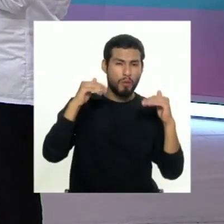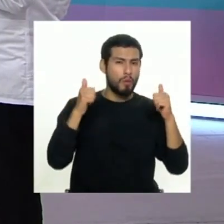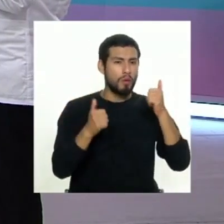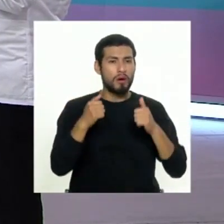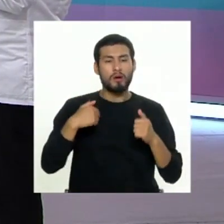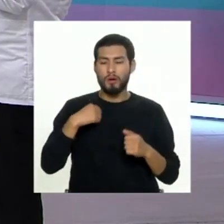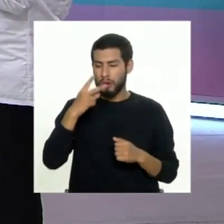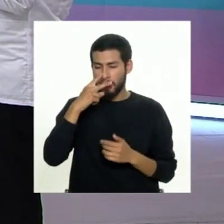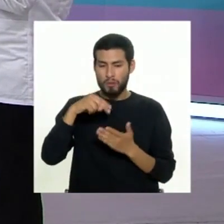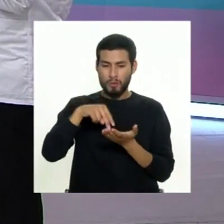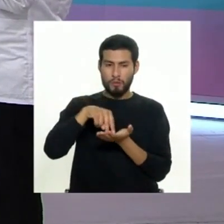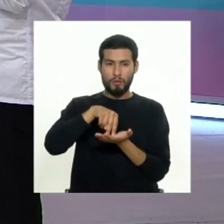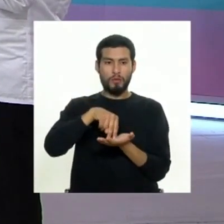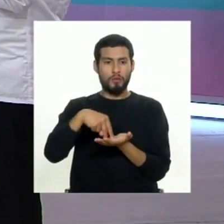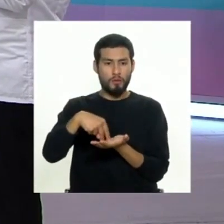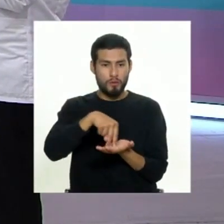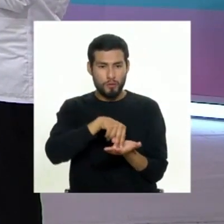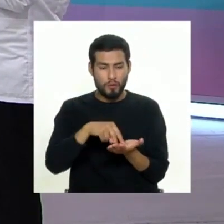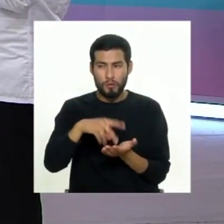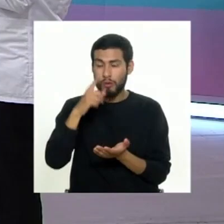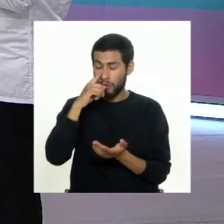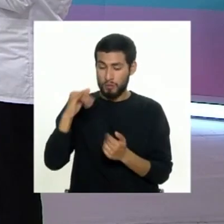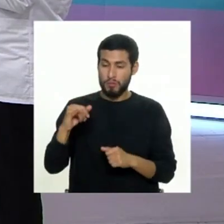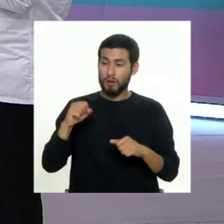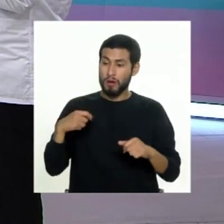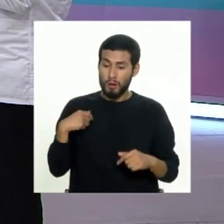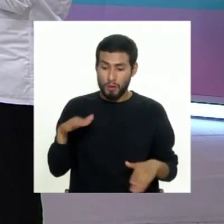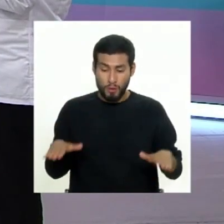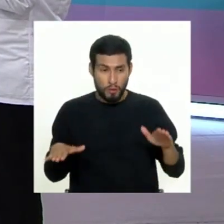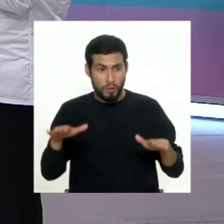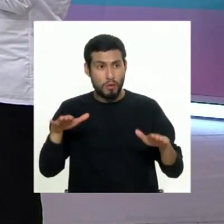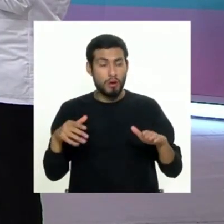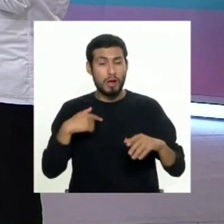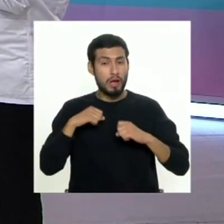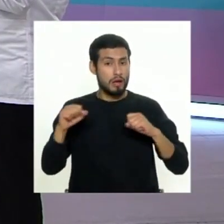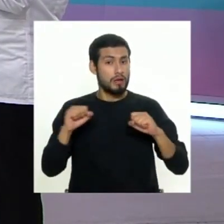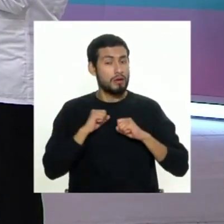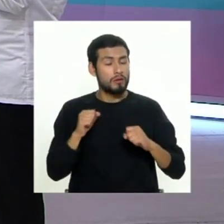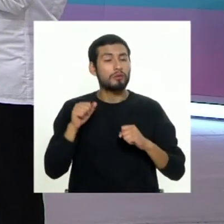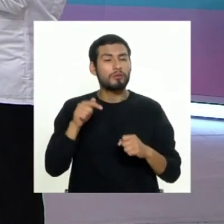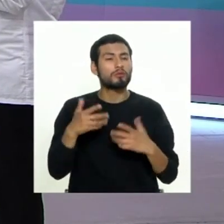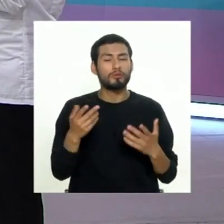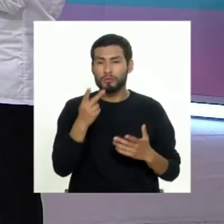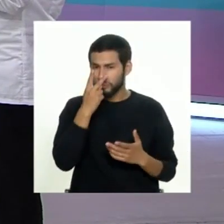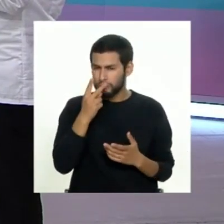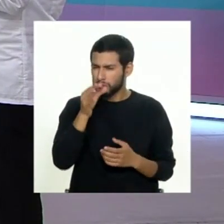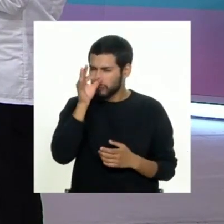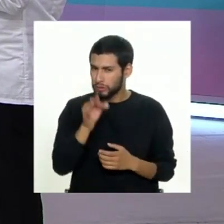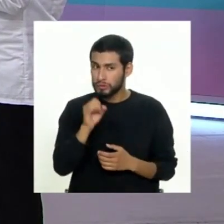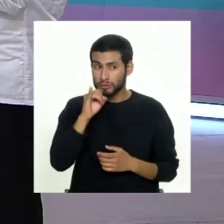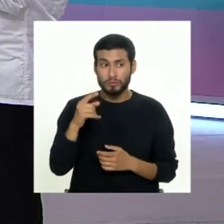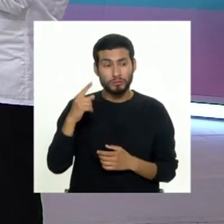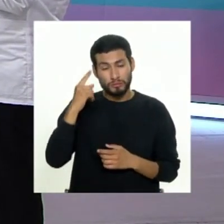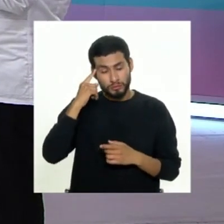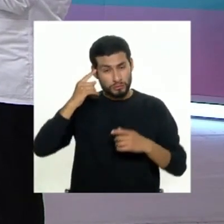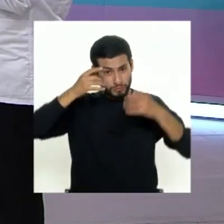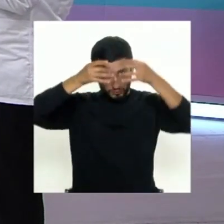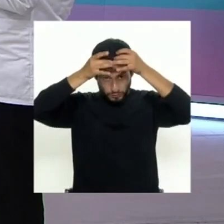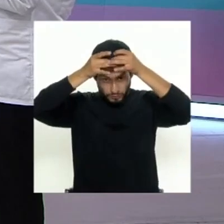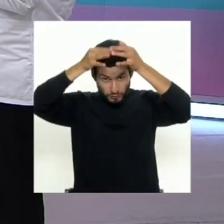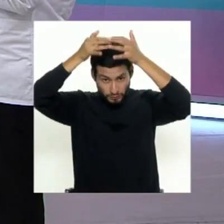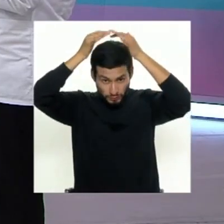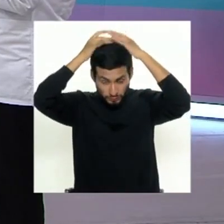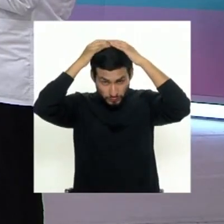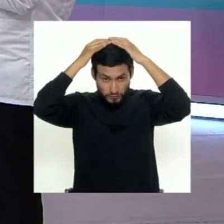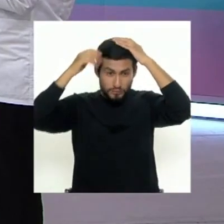de coordinación psicomotora, exacto. básicamente viendo varios ejercicios que van a descartar la esfera neurológica sobre exacto. todo. Estamos